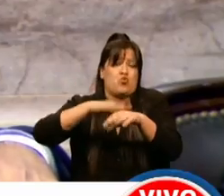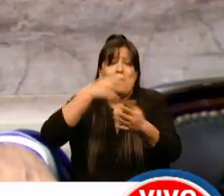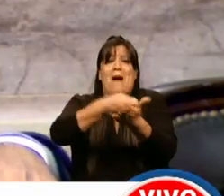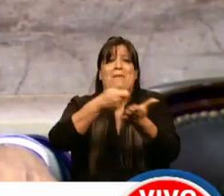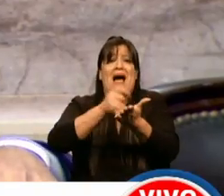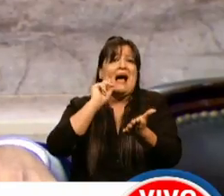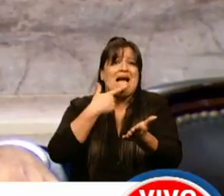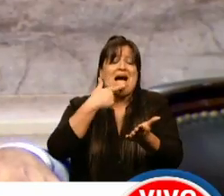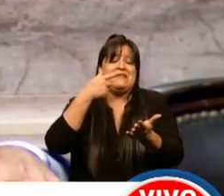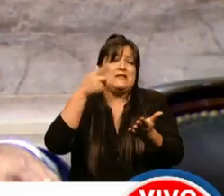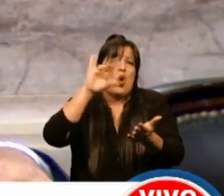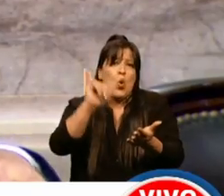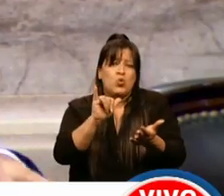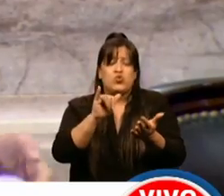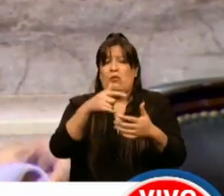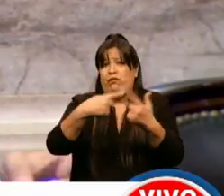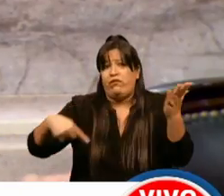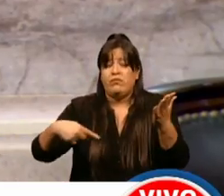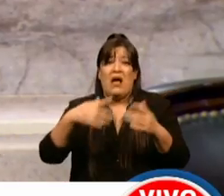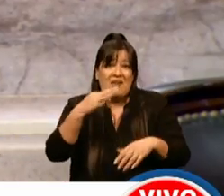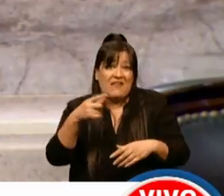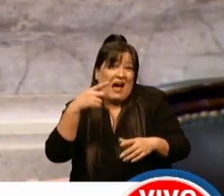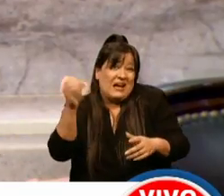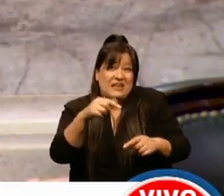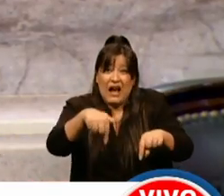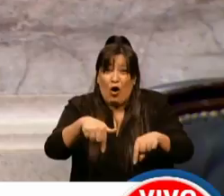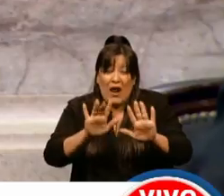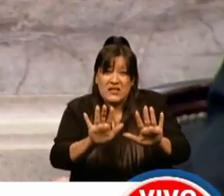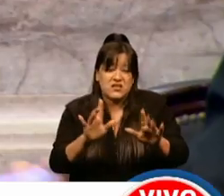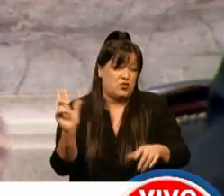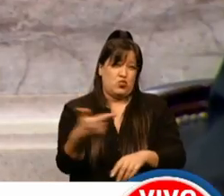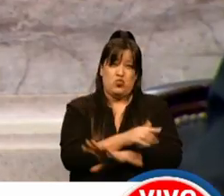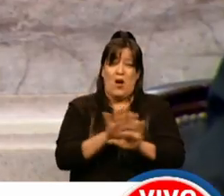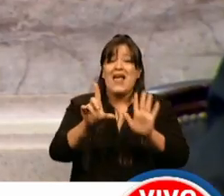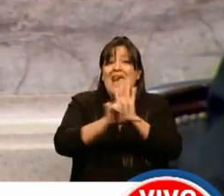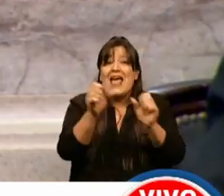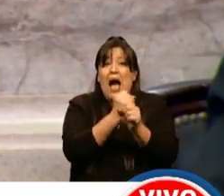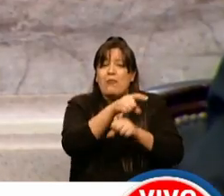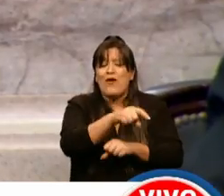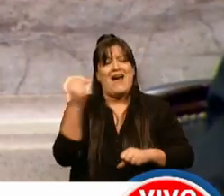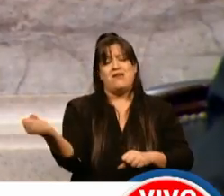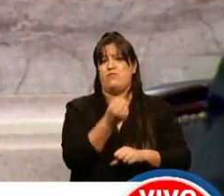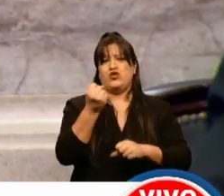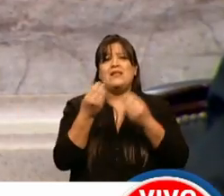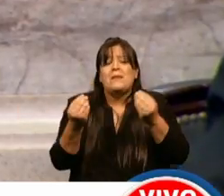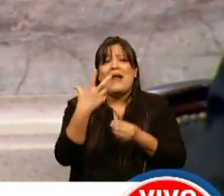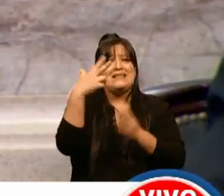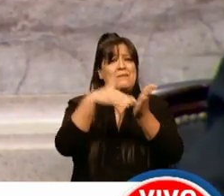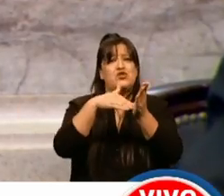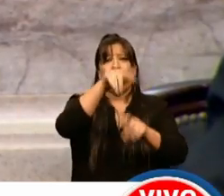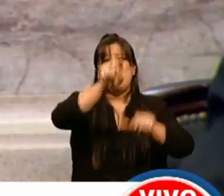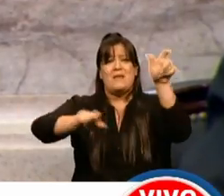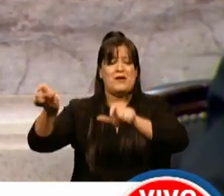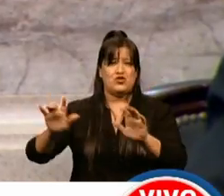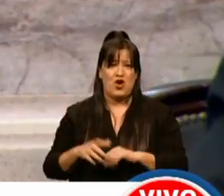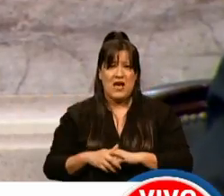servicios por eso digo que es insólita aquella crítica esta ley que estamos aprobando es importantísima para más de 3 millones de hogares